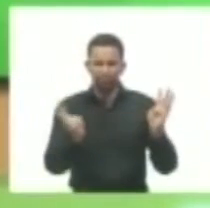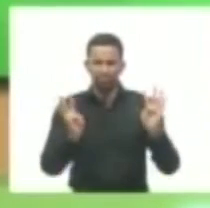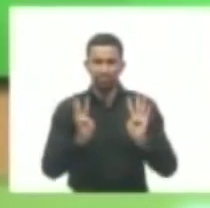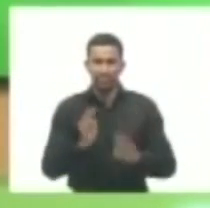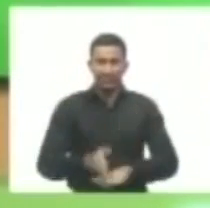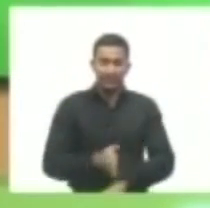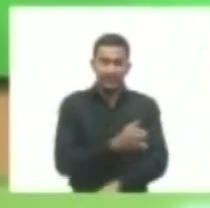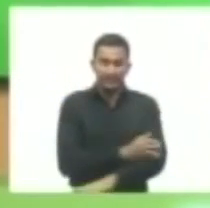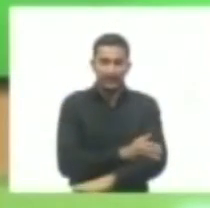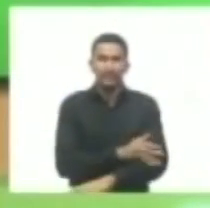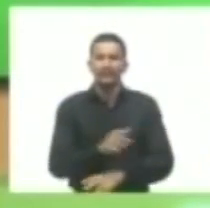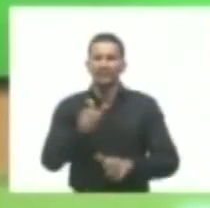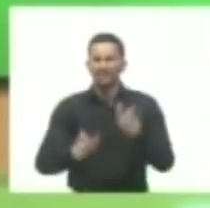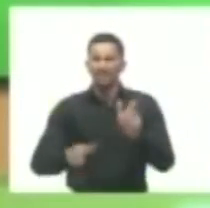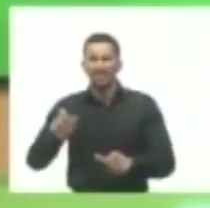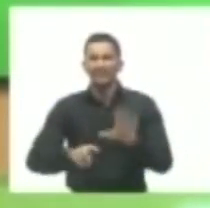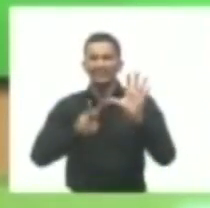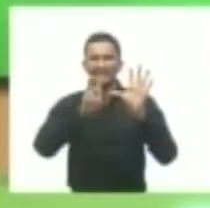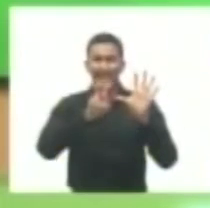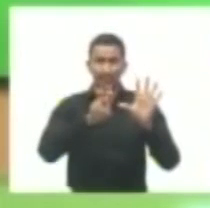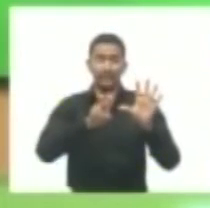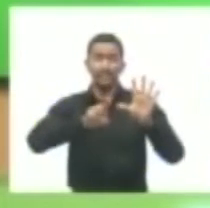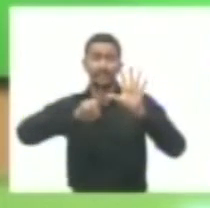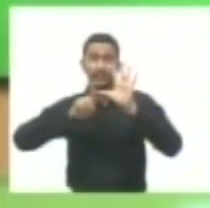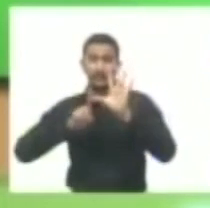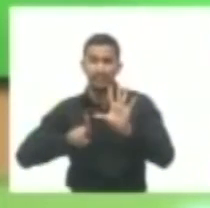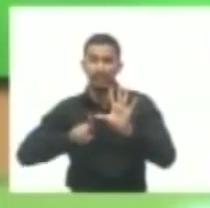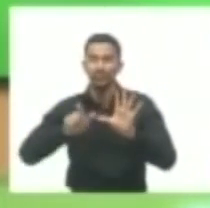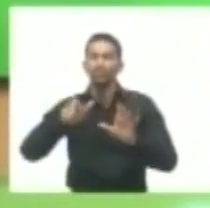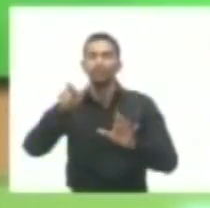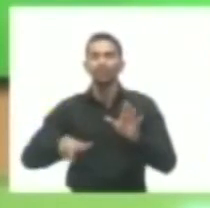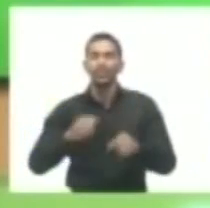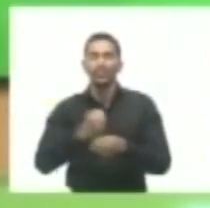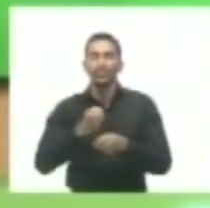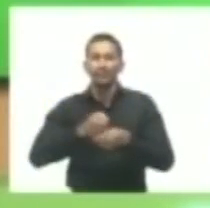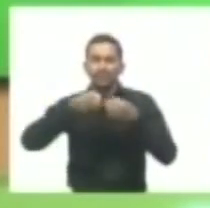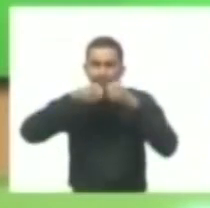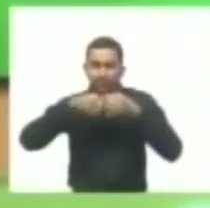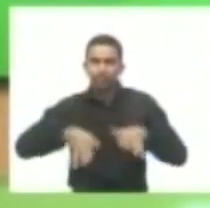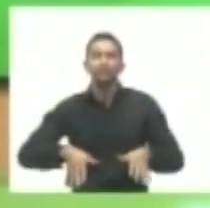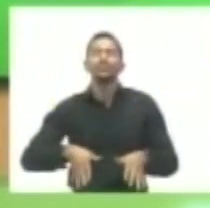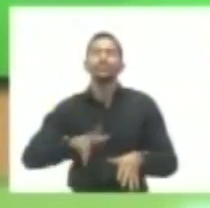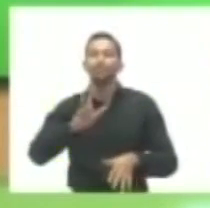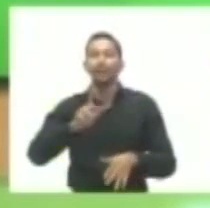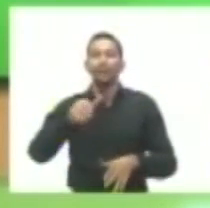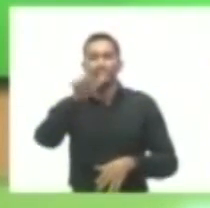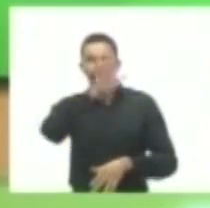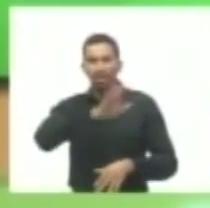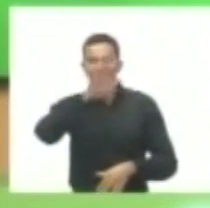de las 7 personas, entre las que están 6 servidores públicos capturados ayer en el departamento de Sucre, en una